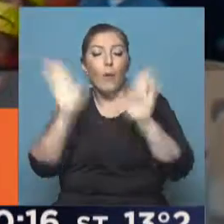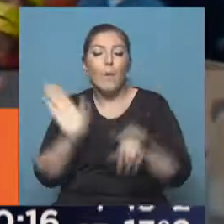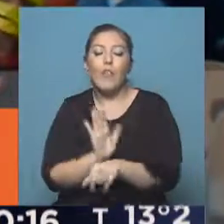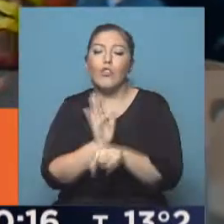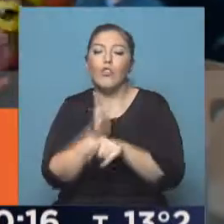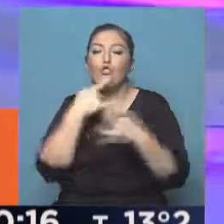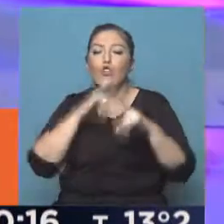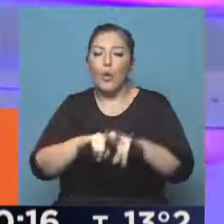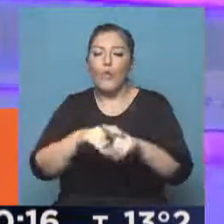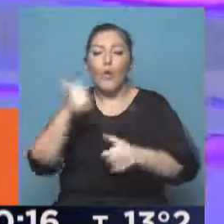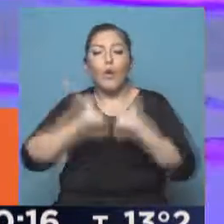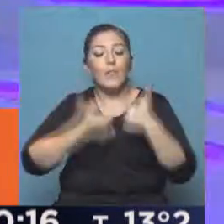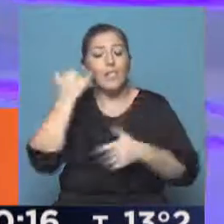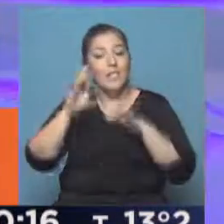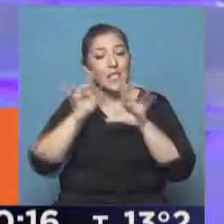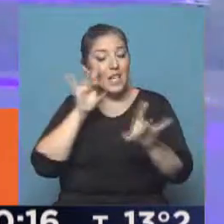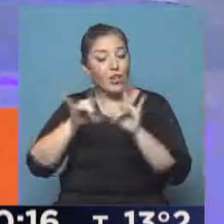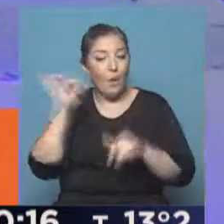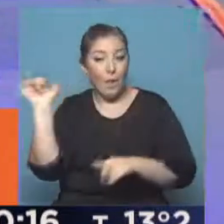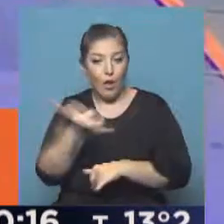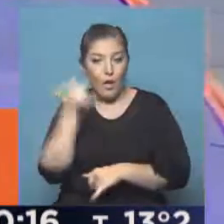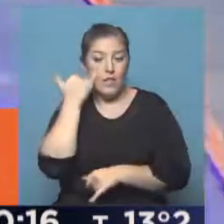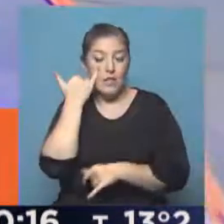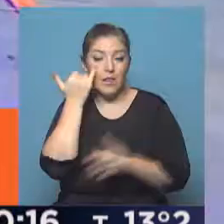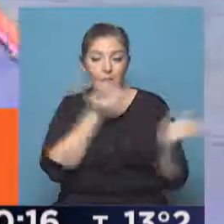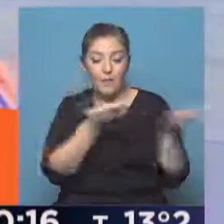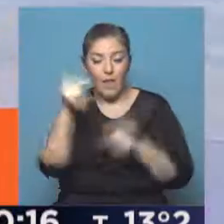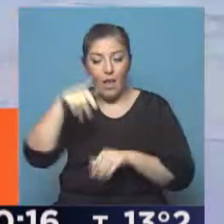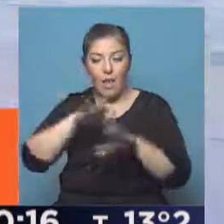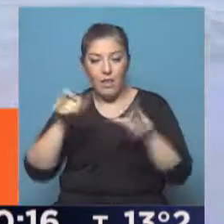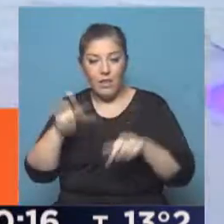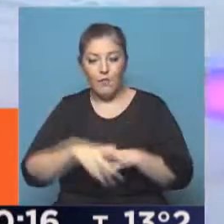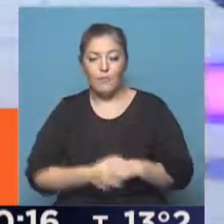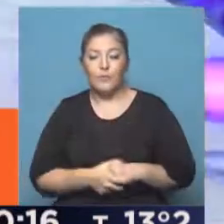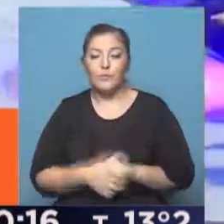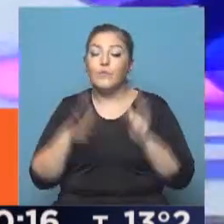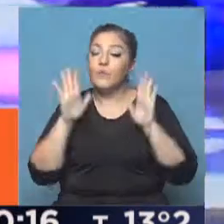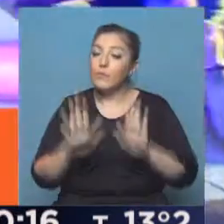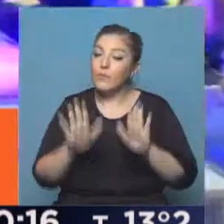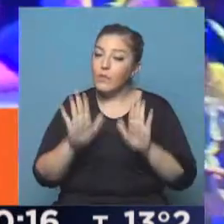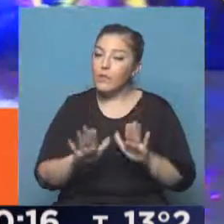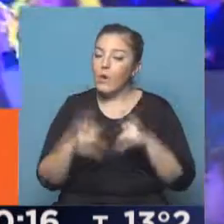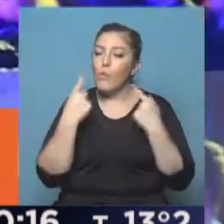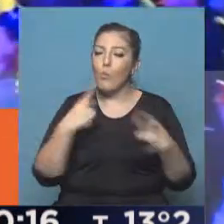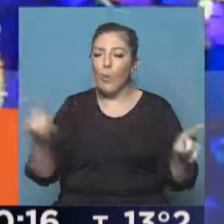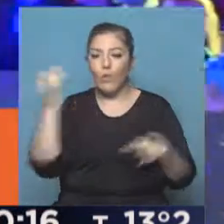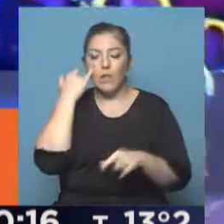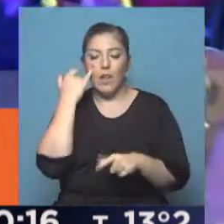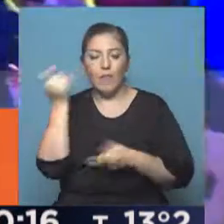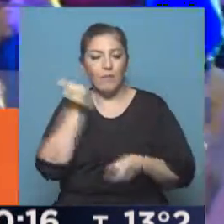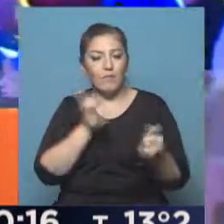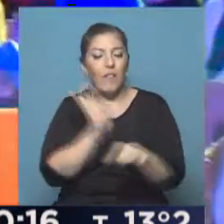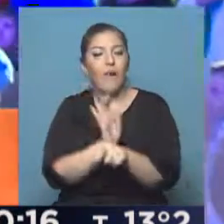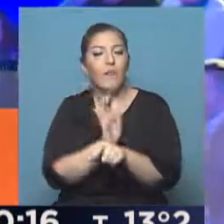fueron compitiendo y se fueron seleccionando los mejores y que son los que iban a estar acá en el escenario. De esta manera, así con esta música, con este ritmo, con